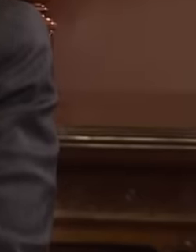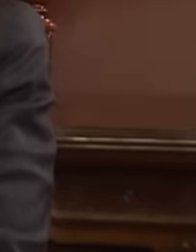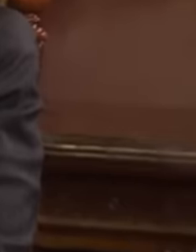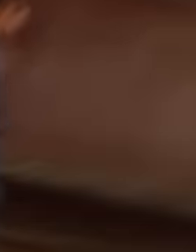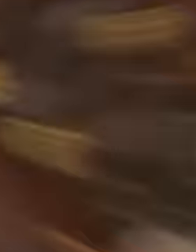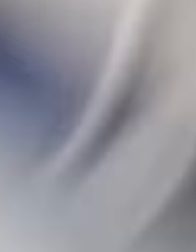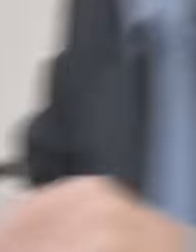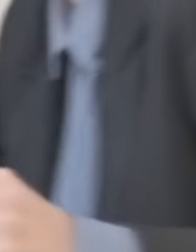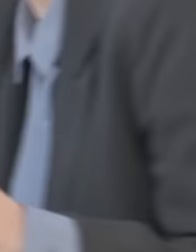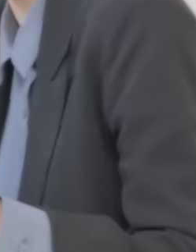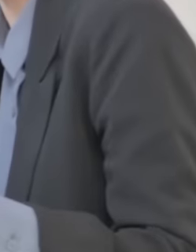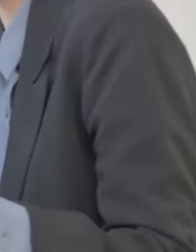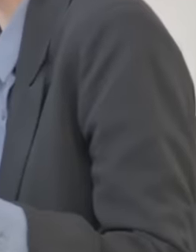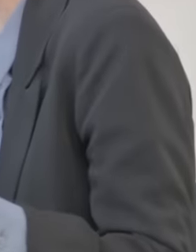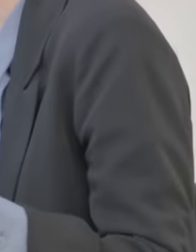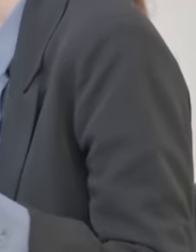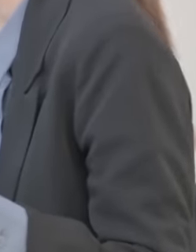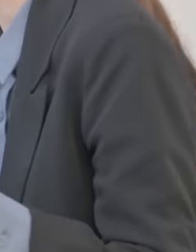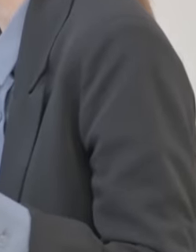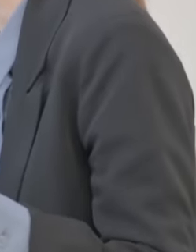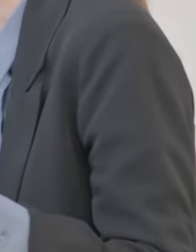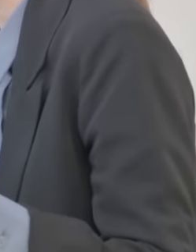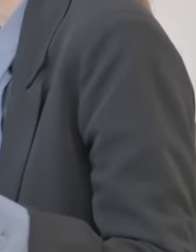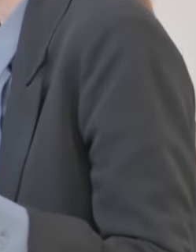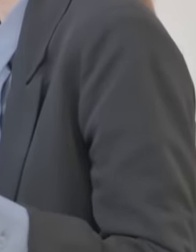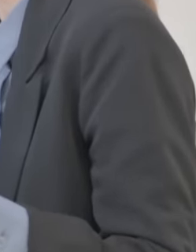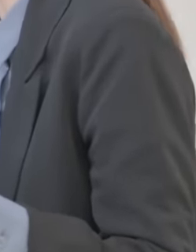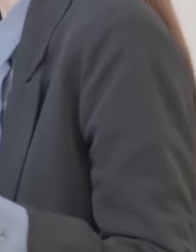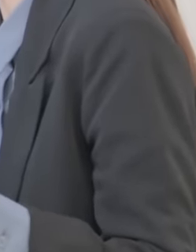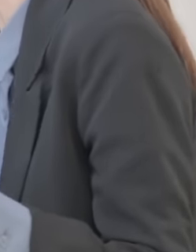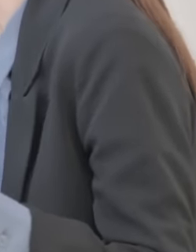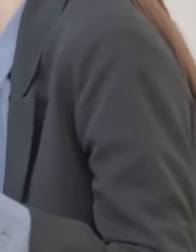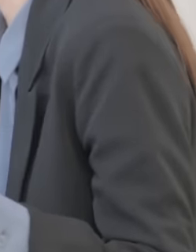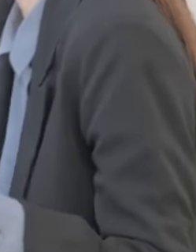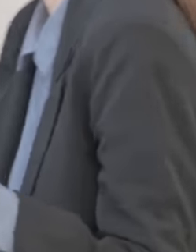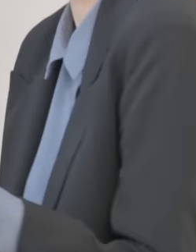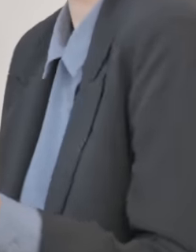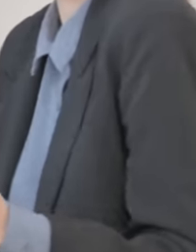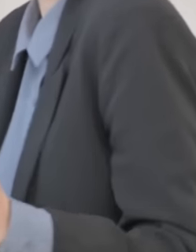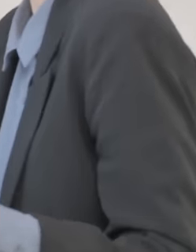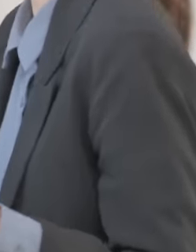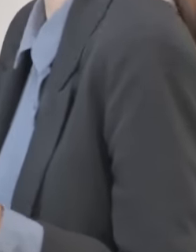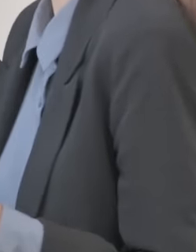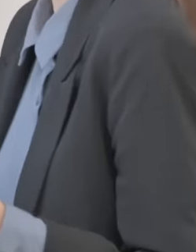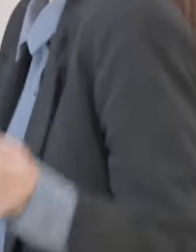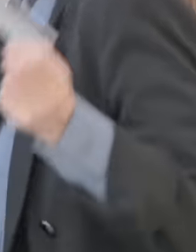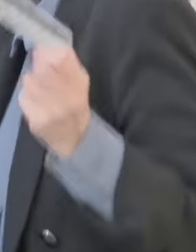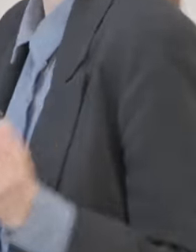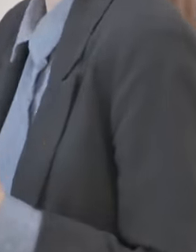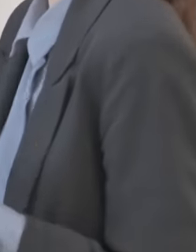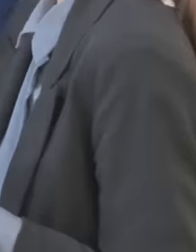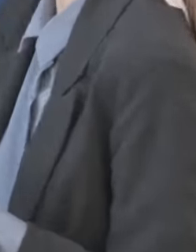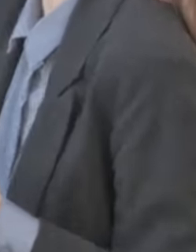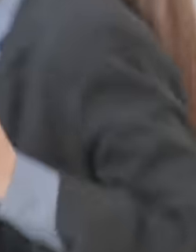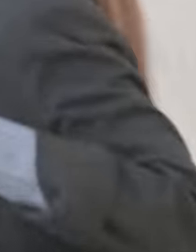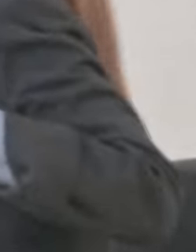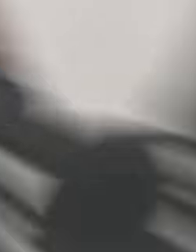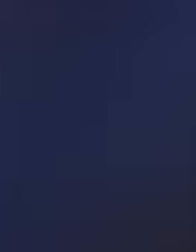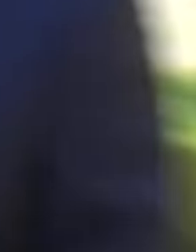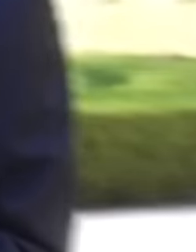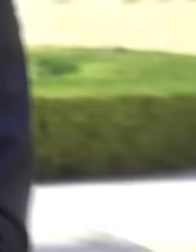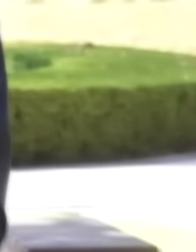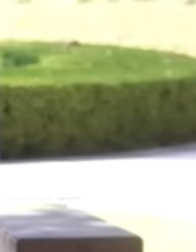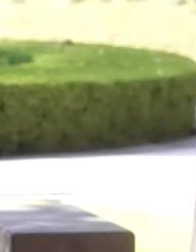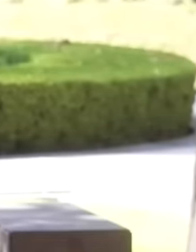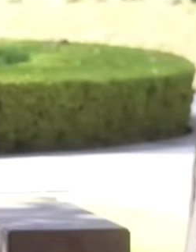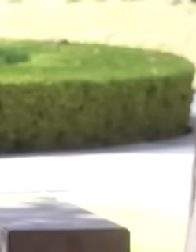termine su mandato y así continuar sin pagar impuestos. Por su parte,